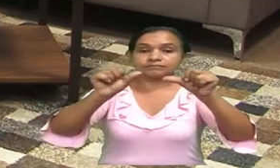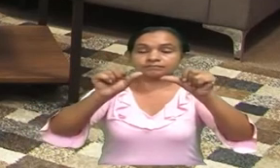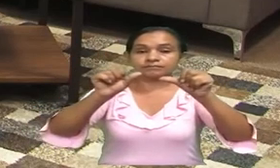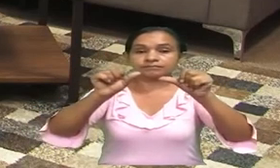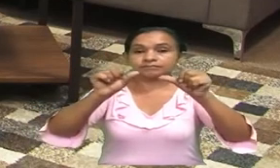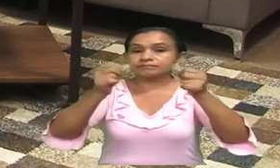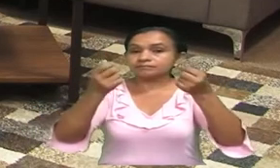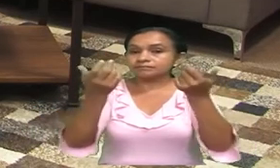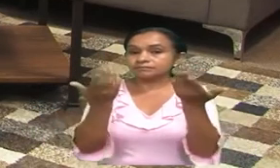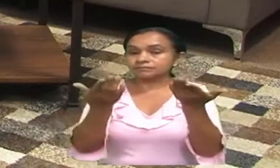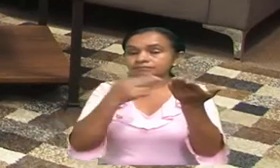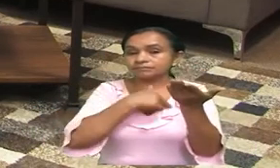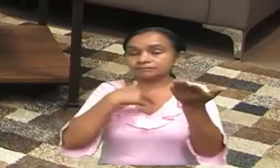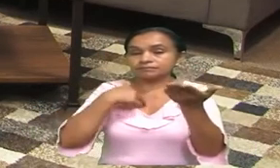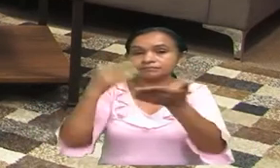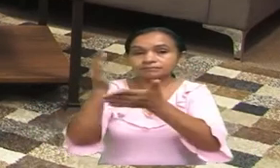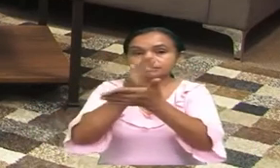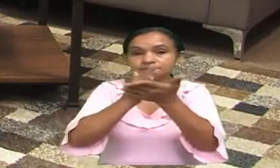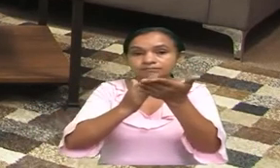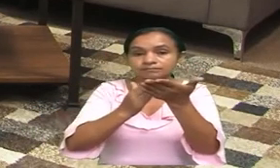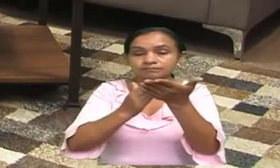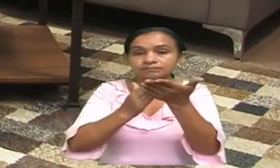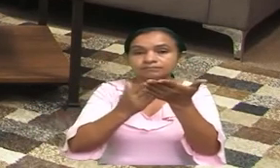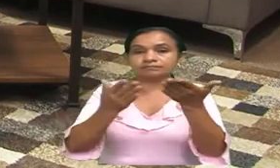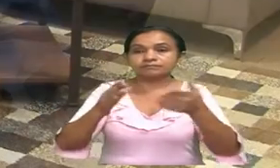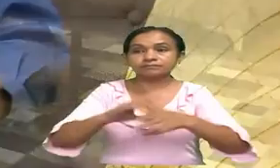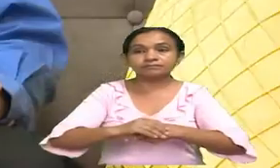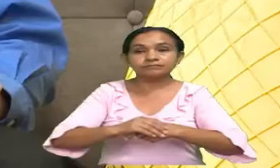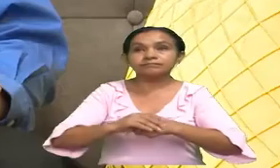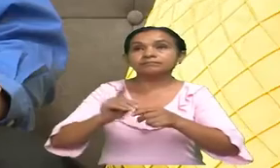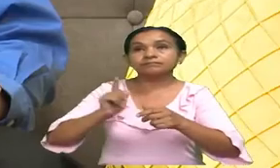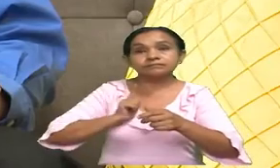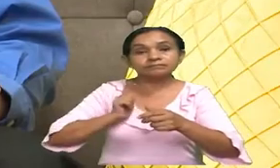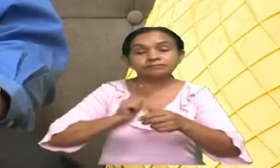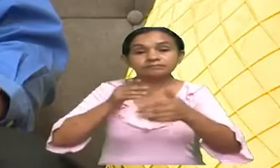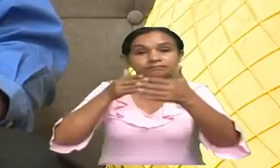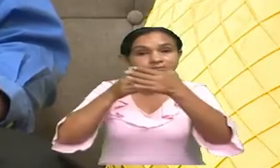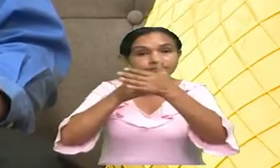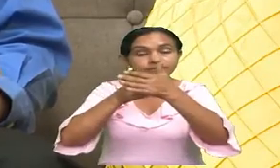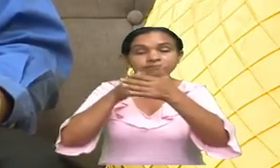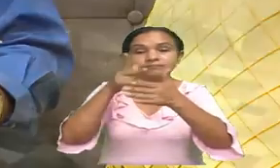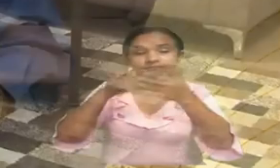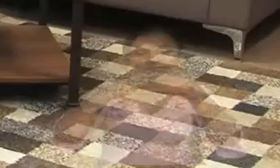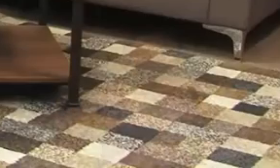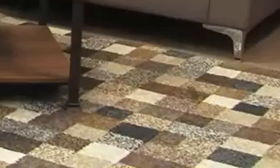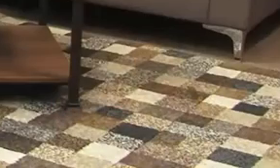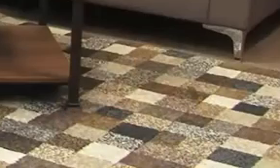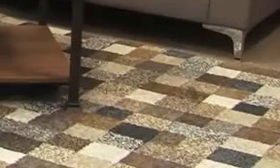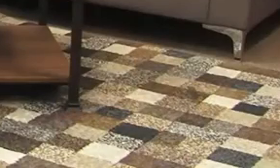pero también a partir de algunos encuentros salen nuevos retos. Sí, tenemos mucho. Que hacer una breve pausa, pero ya volvemos.